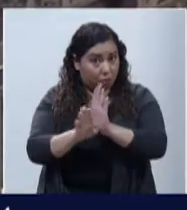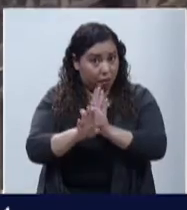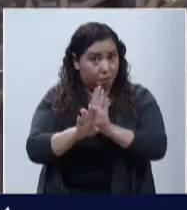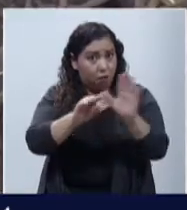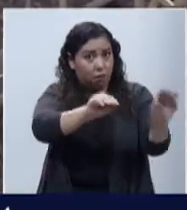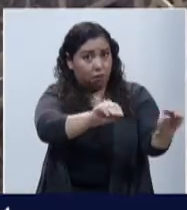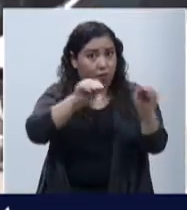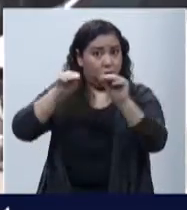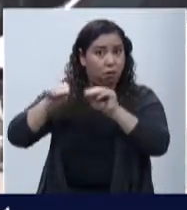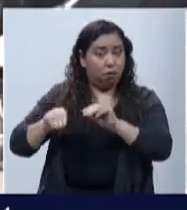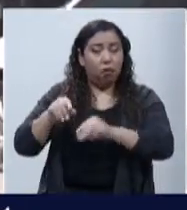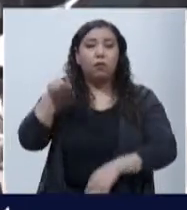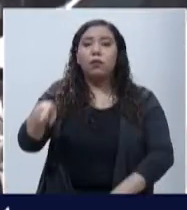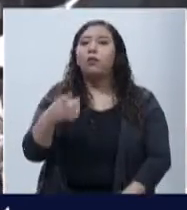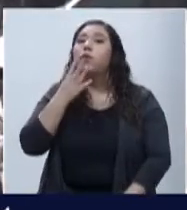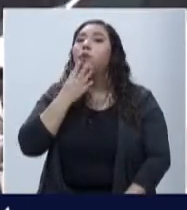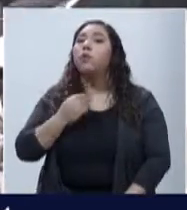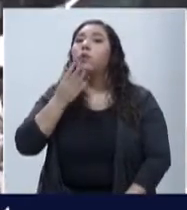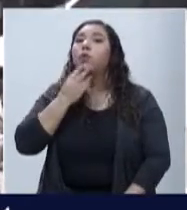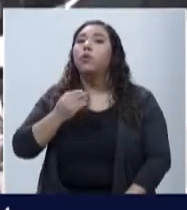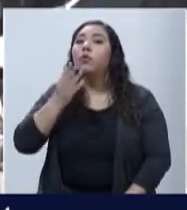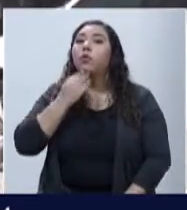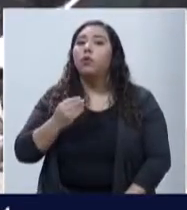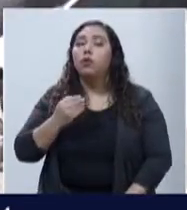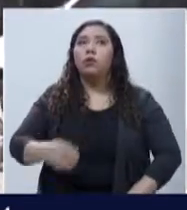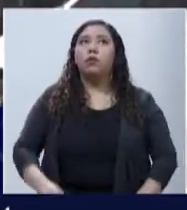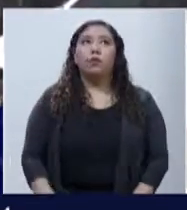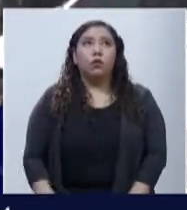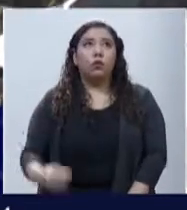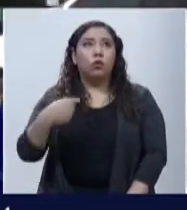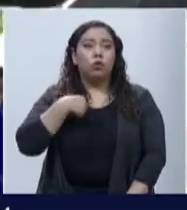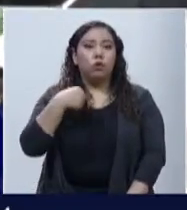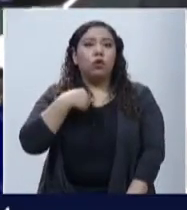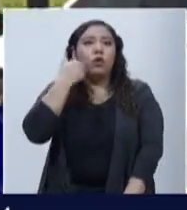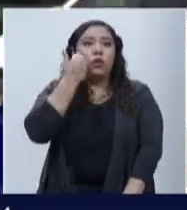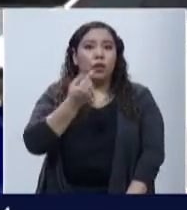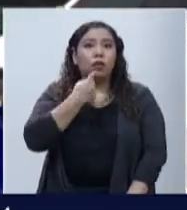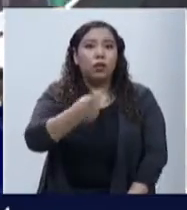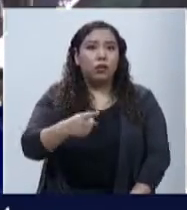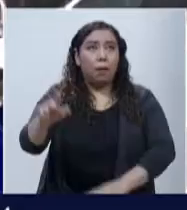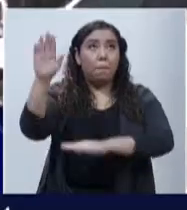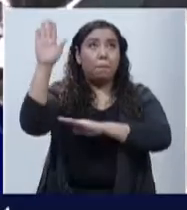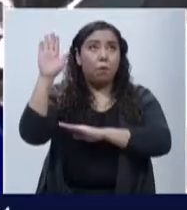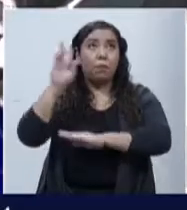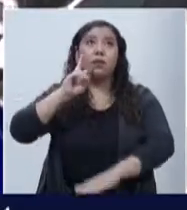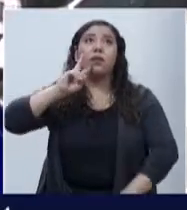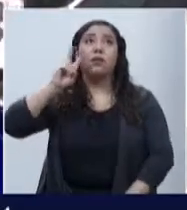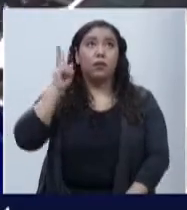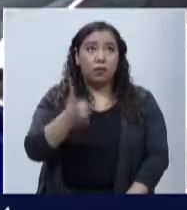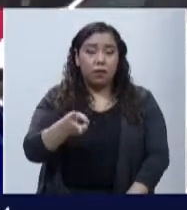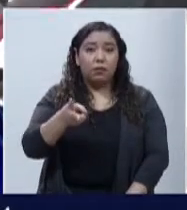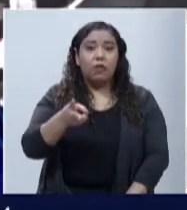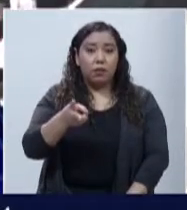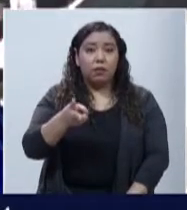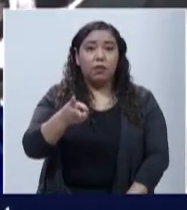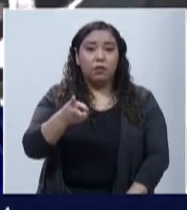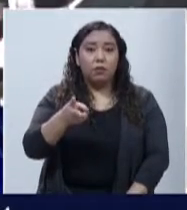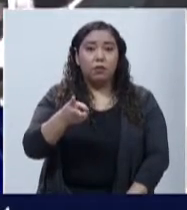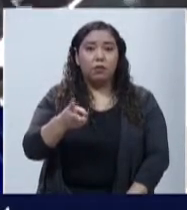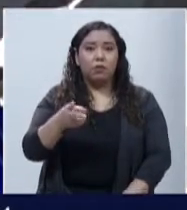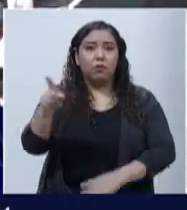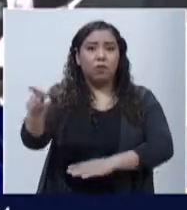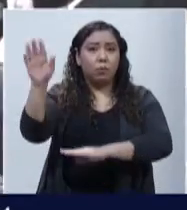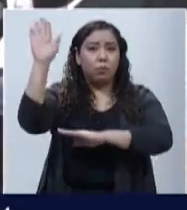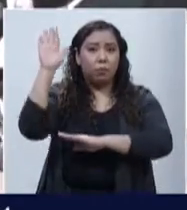del judaísmo yo quiero destacar ese punto hay que subrayar que aquí se trata de una promesa que ha sido cumplida una promesa que ha sido cumplida una